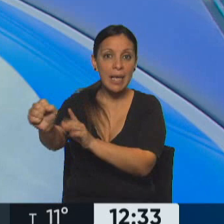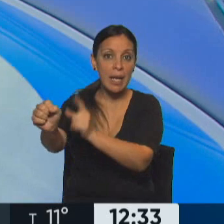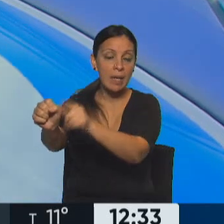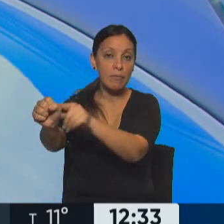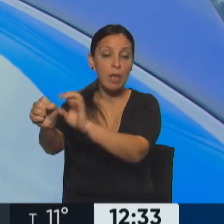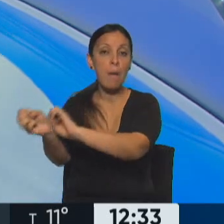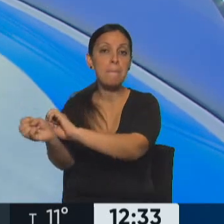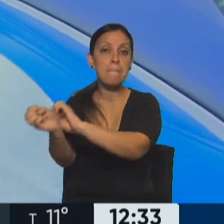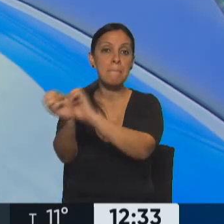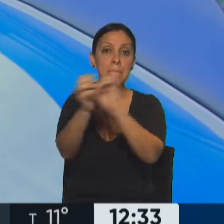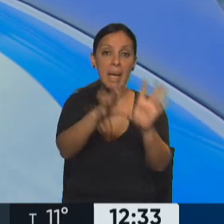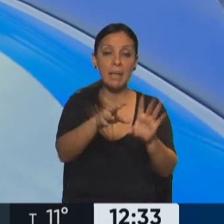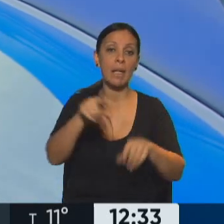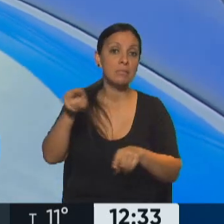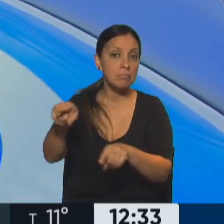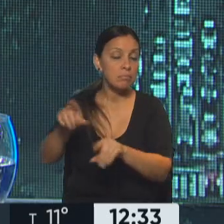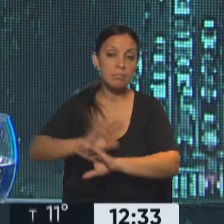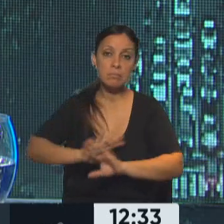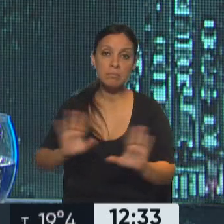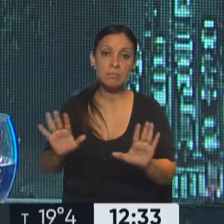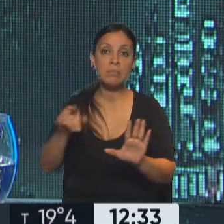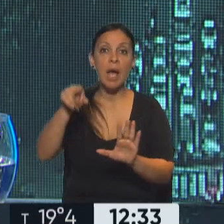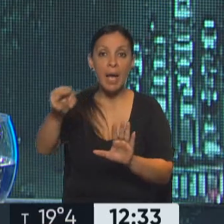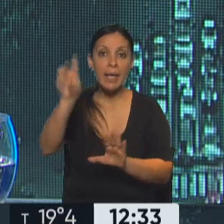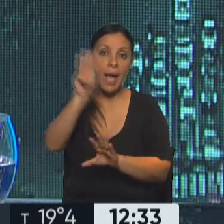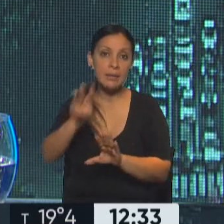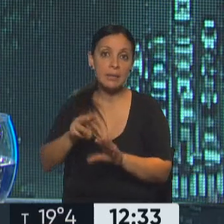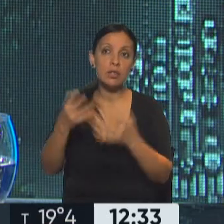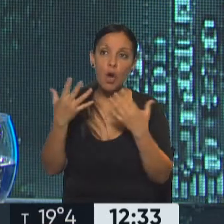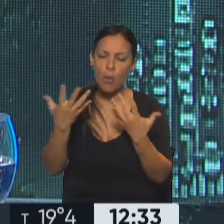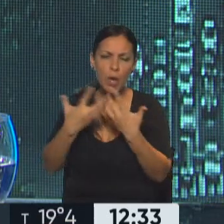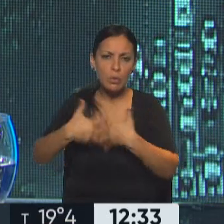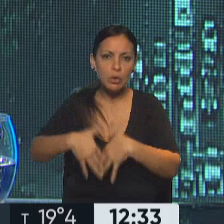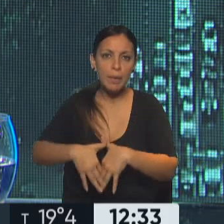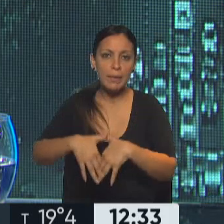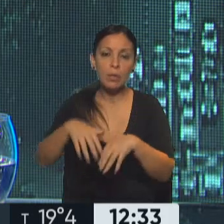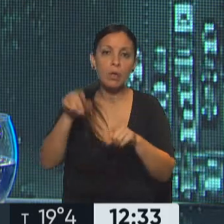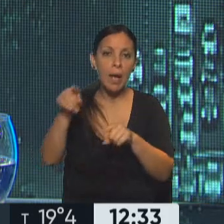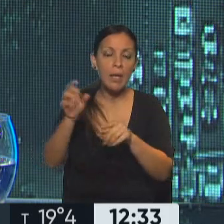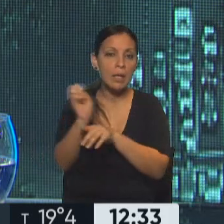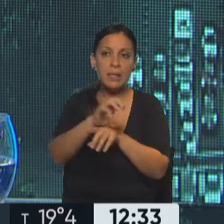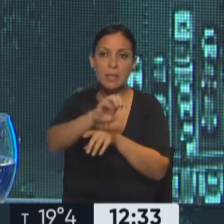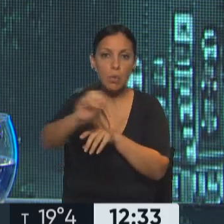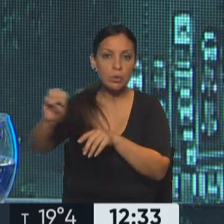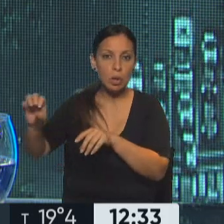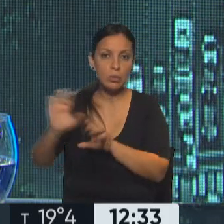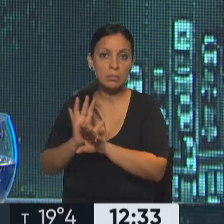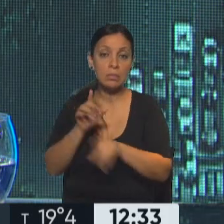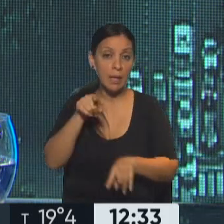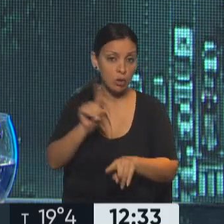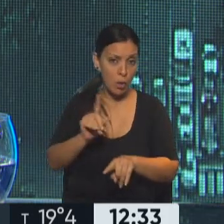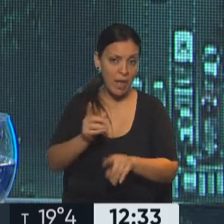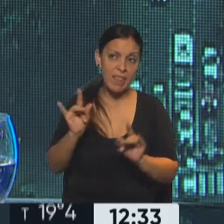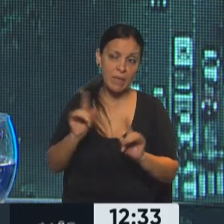lo mandan para ANSES. Y ANSES obviamente hace inmediatamente la distribución. Esto no es nada